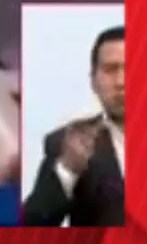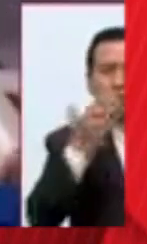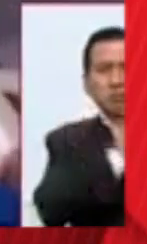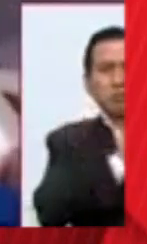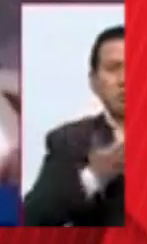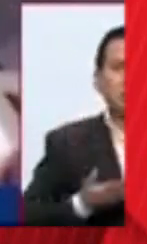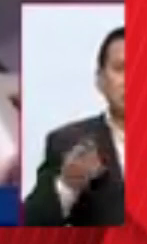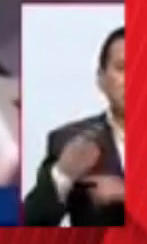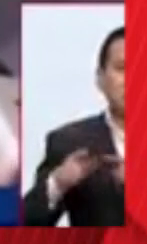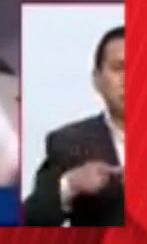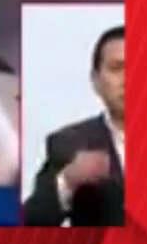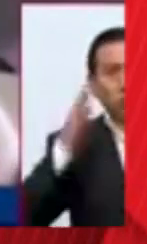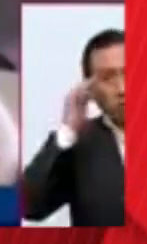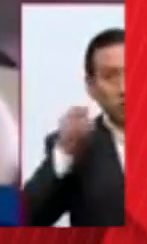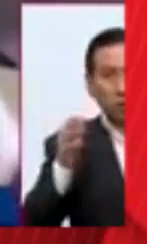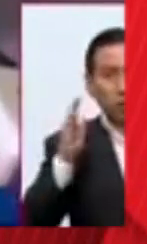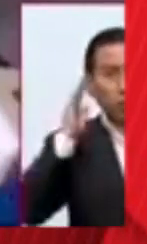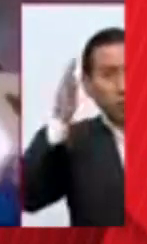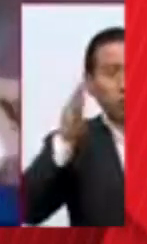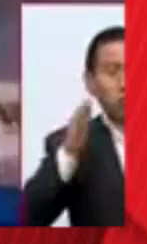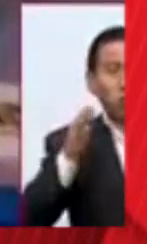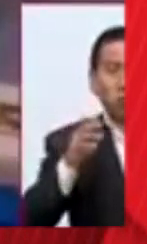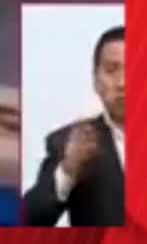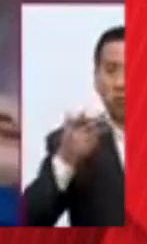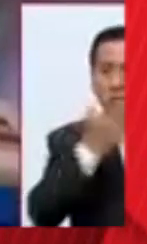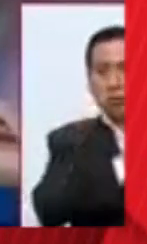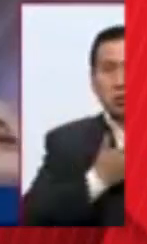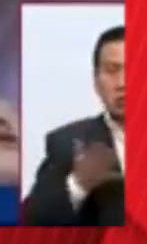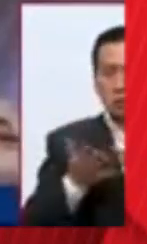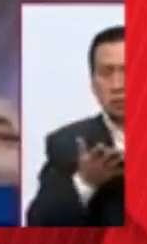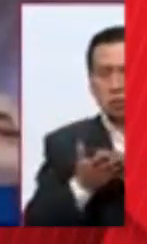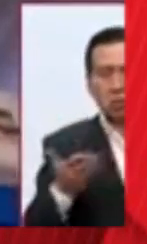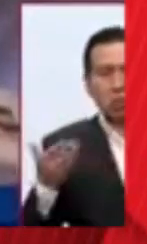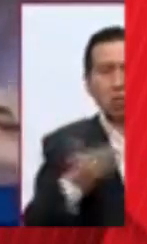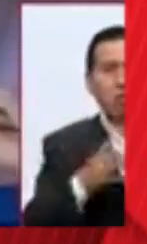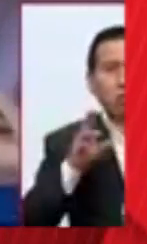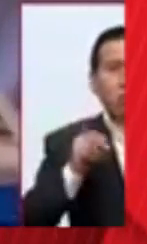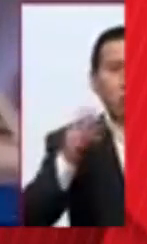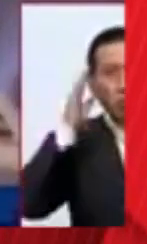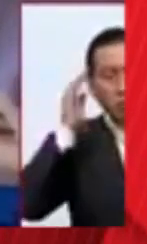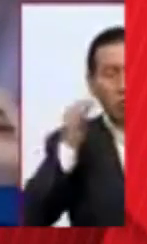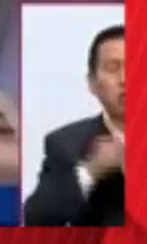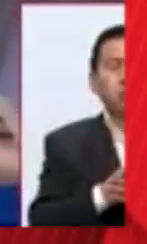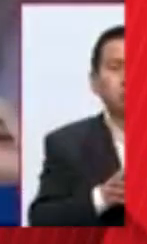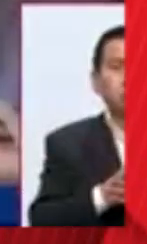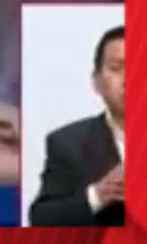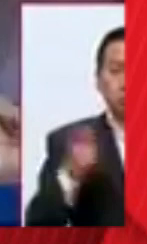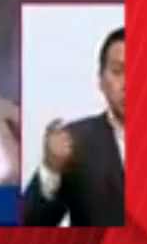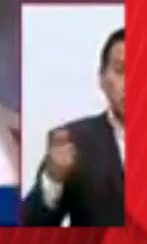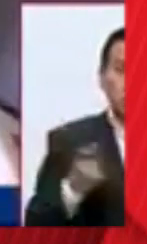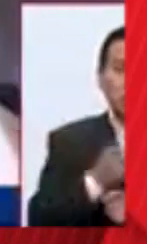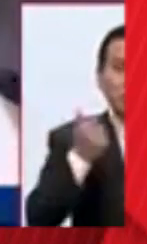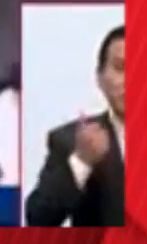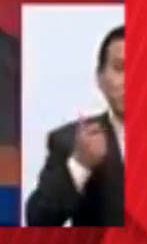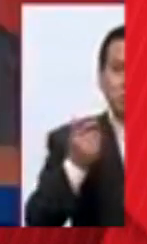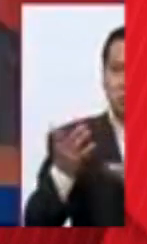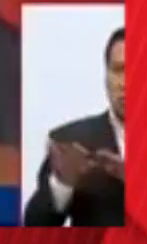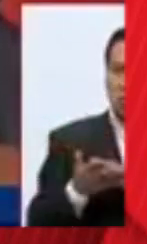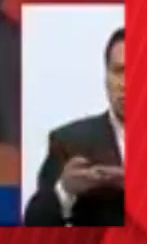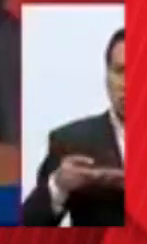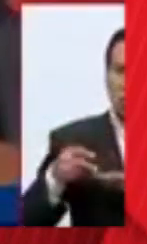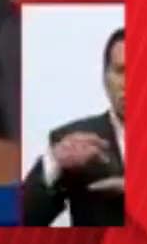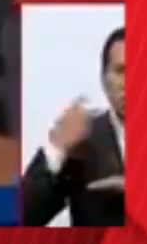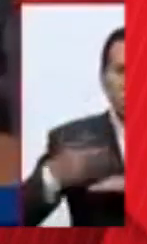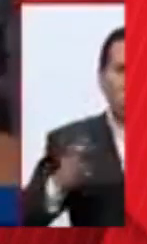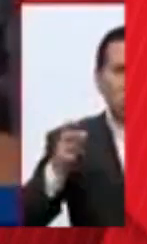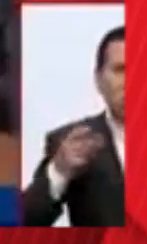vicepresidentes. Ojalá en el futuro no hayan vicepresidentes golpistas. No gana golpe de Estado.